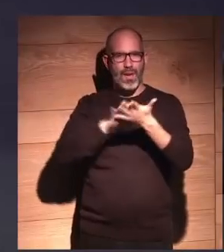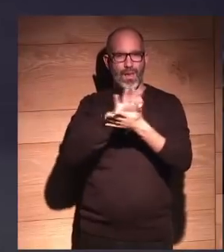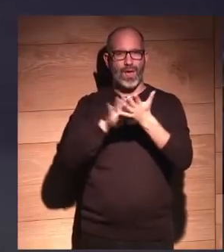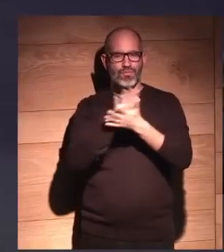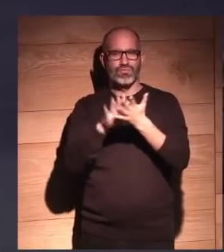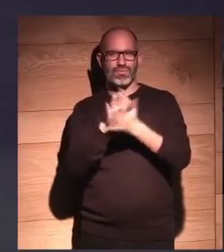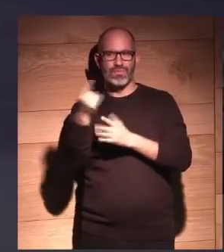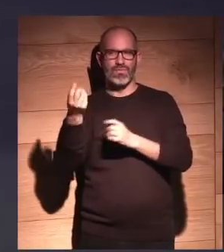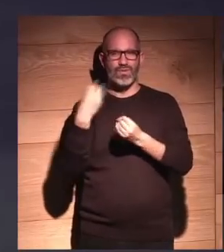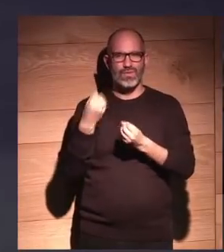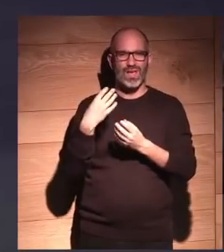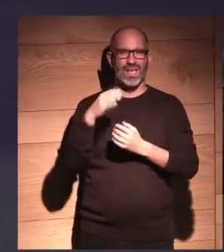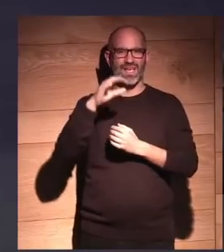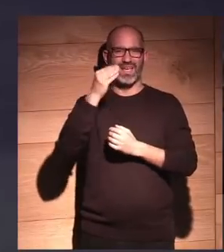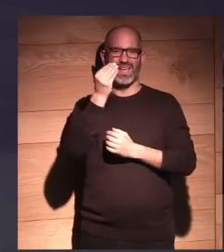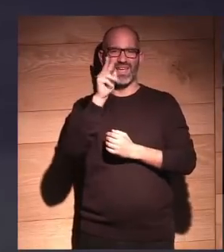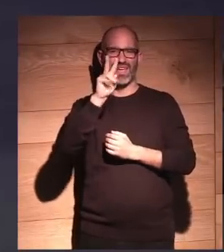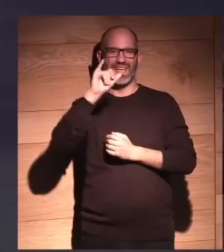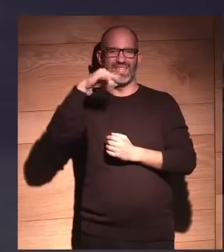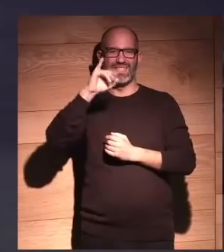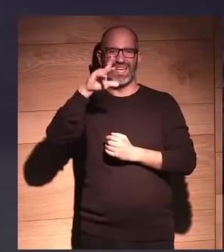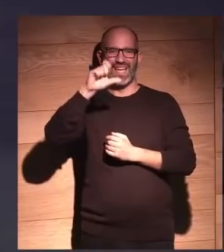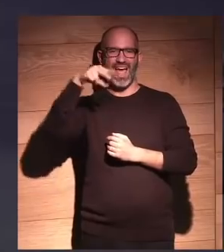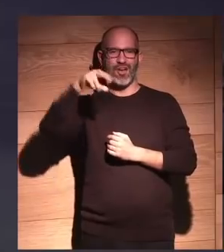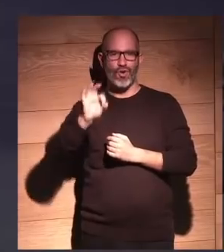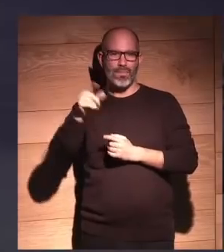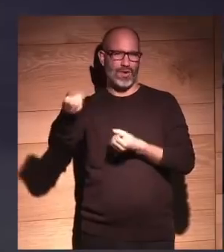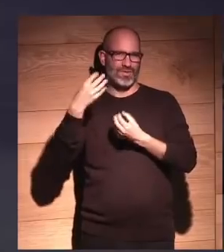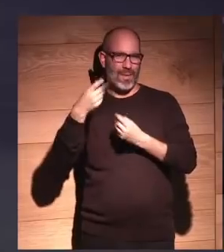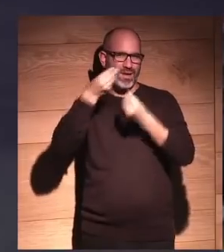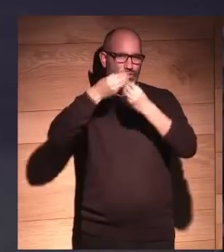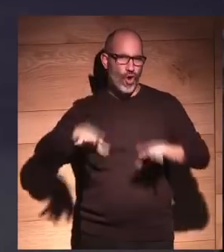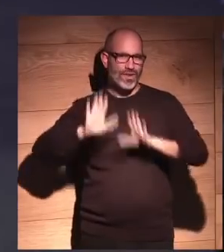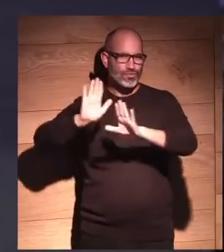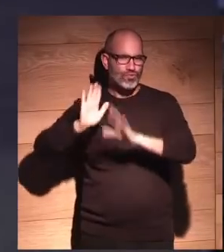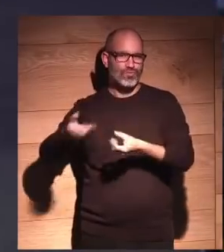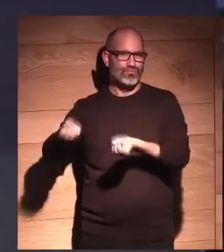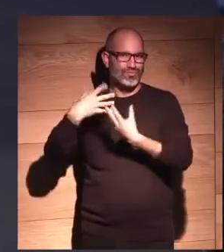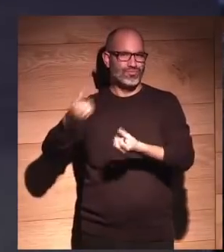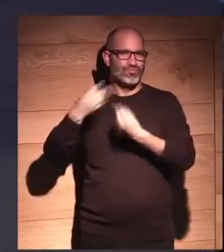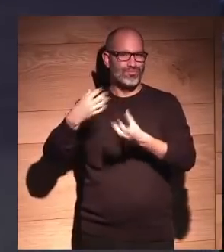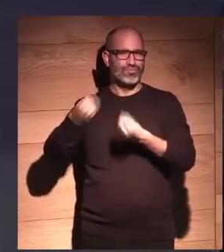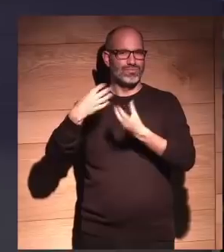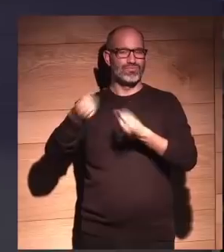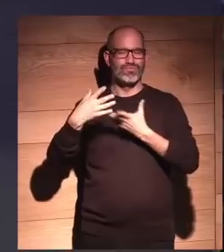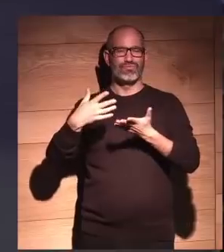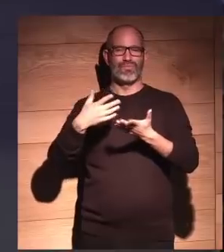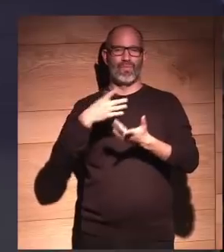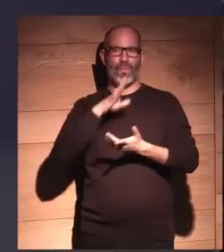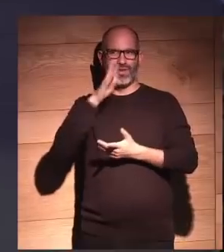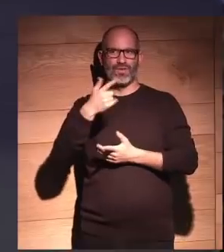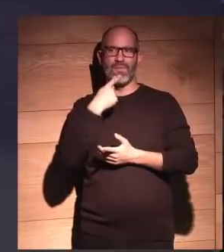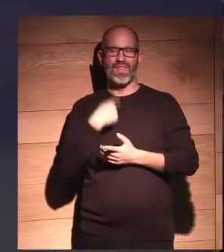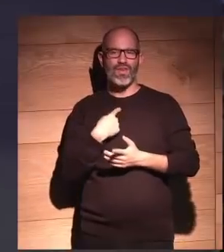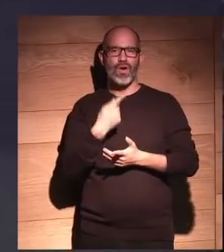pensé, Emilio, que es un tipo tan entusiasta, que vive con tanta pasión todo lo que hace,